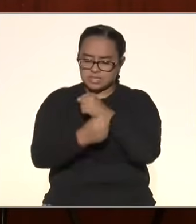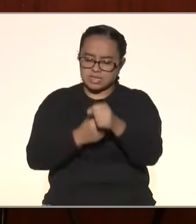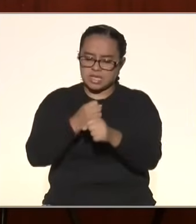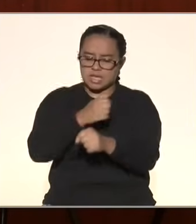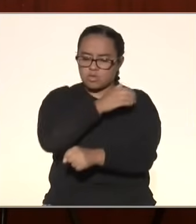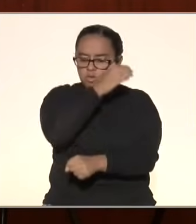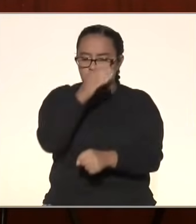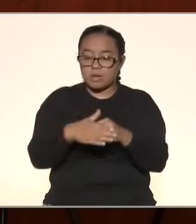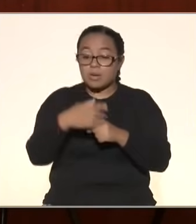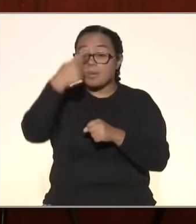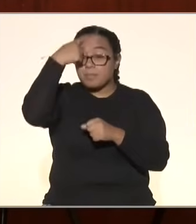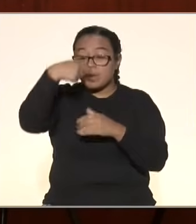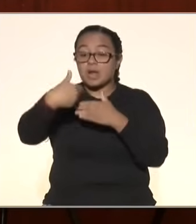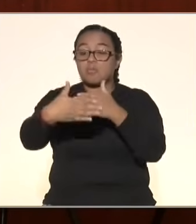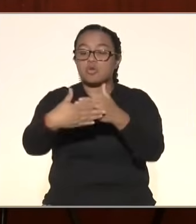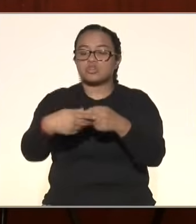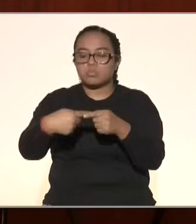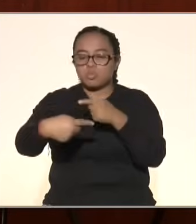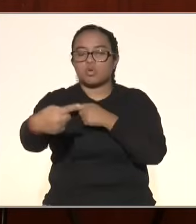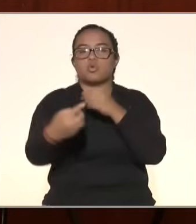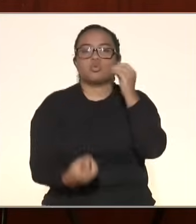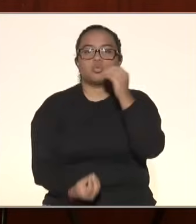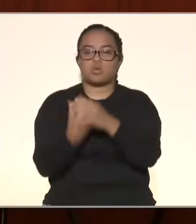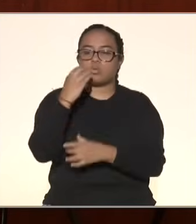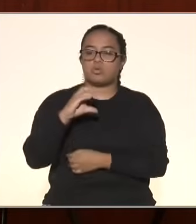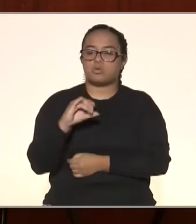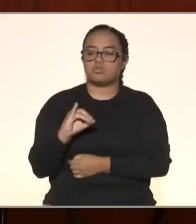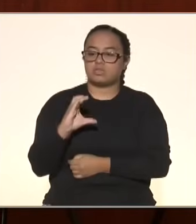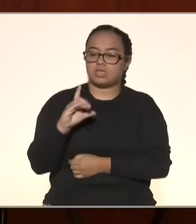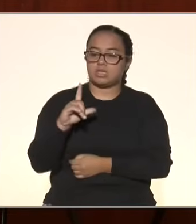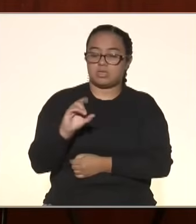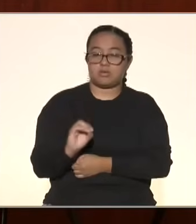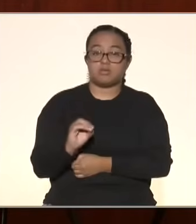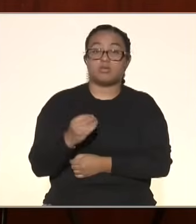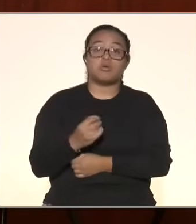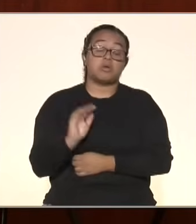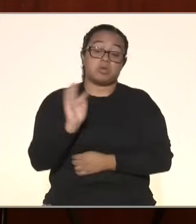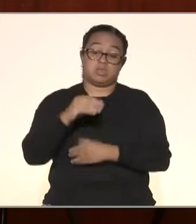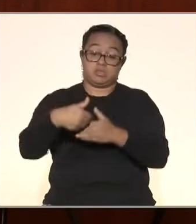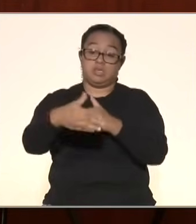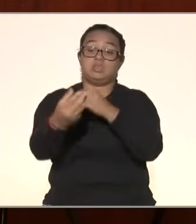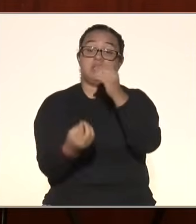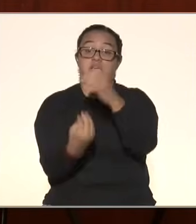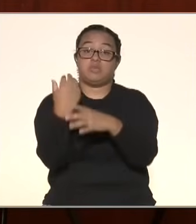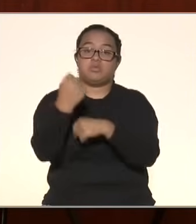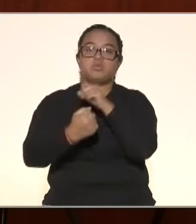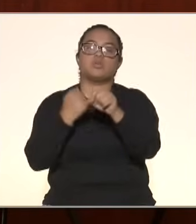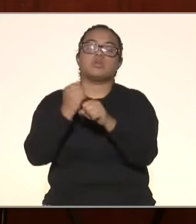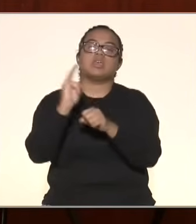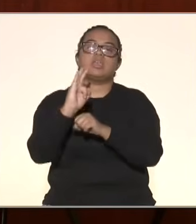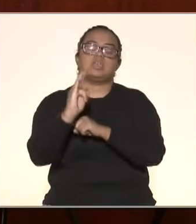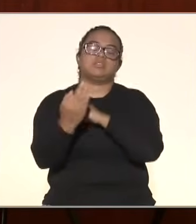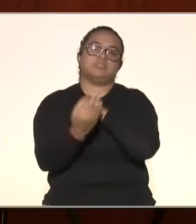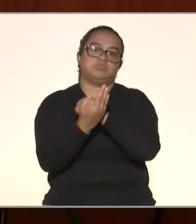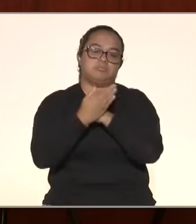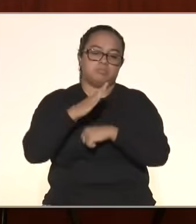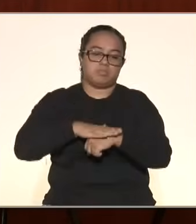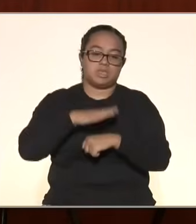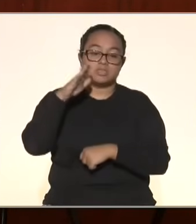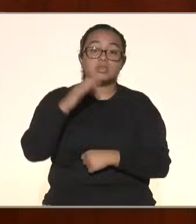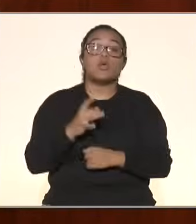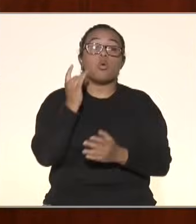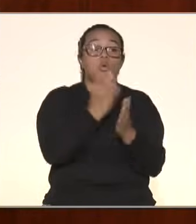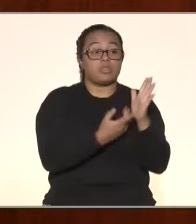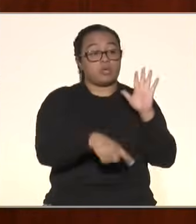prepara para otro ciclo que va a iniciar, tal vez nos favorezca más para no poner en una balanza solamente